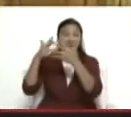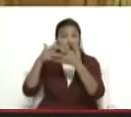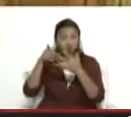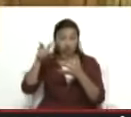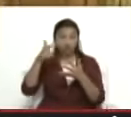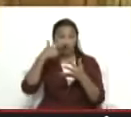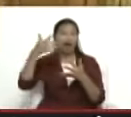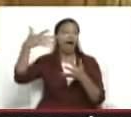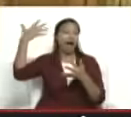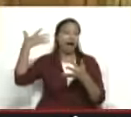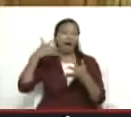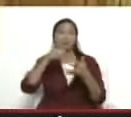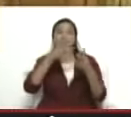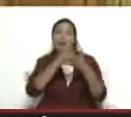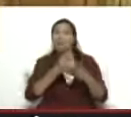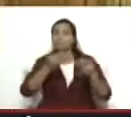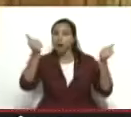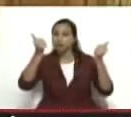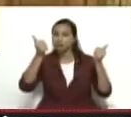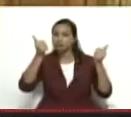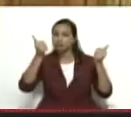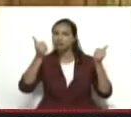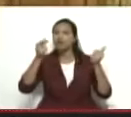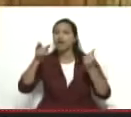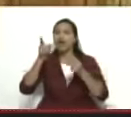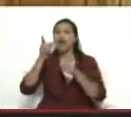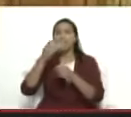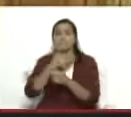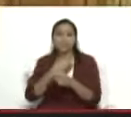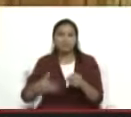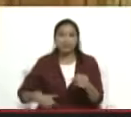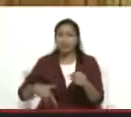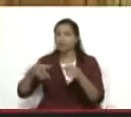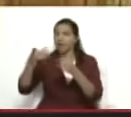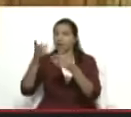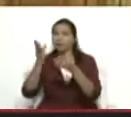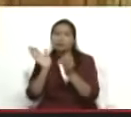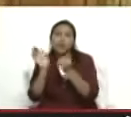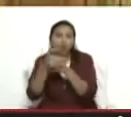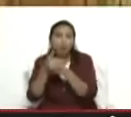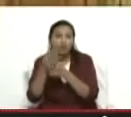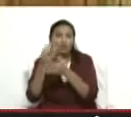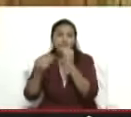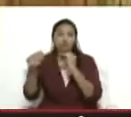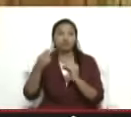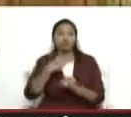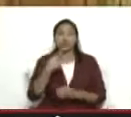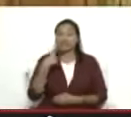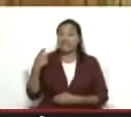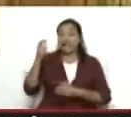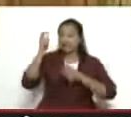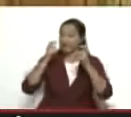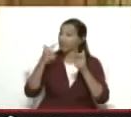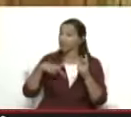No apareció más nunca. Y yo le había comentado eso al presidente, ¿no? Y dije, nosotros no podemos estar juntos, porque es un riesgo.